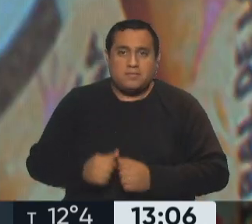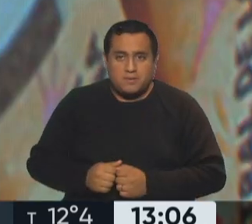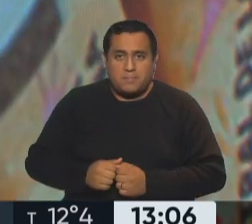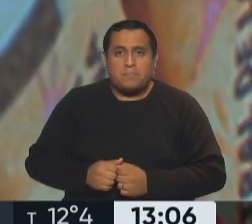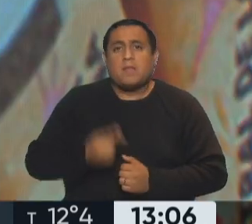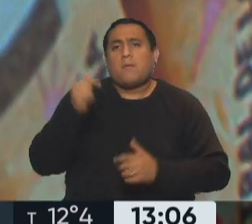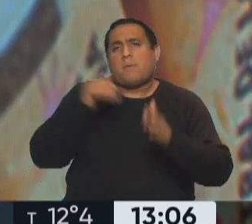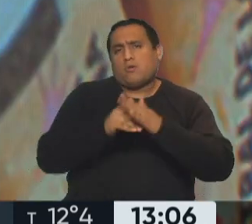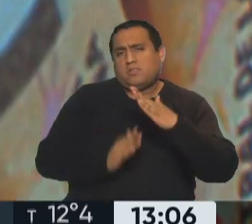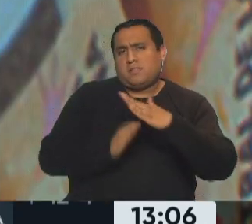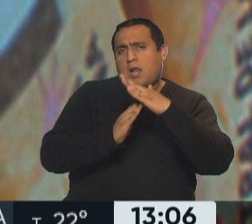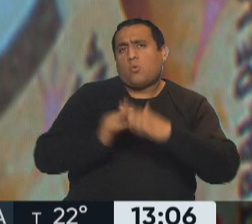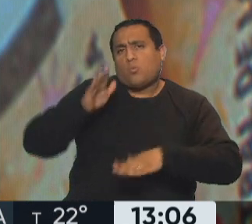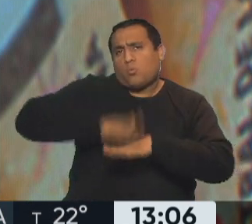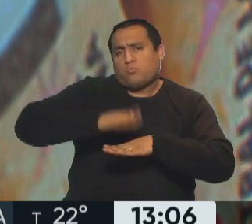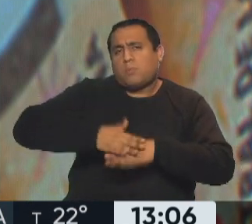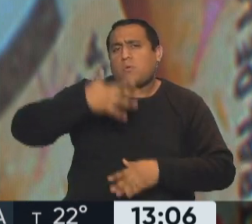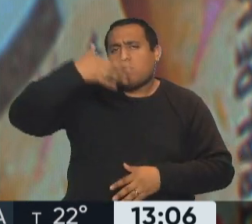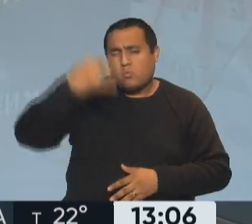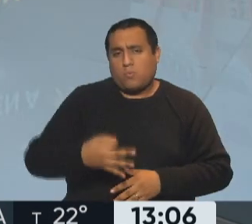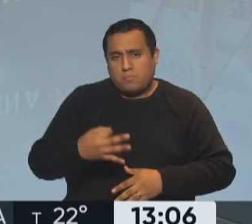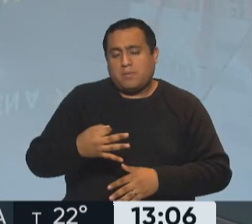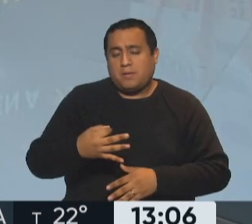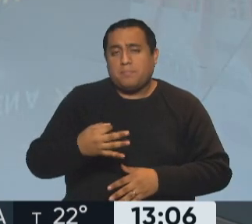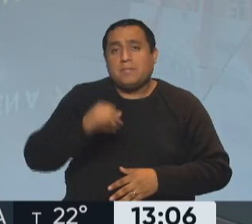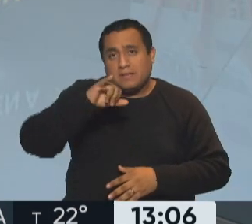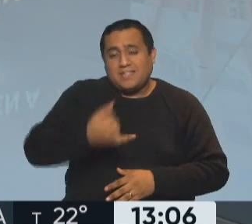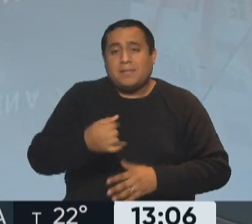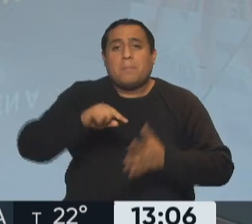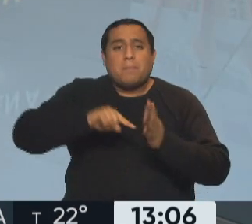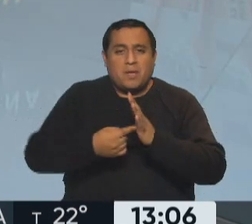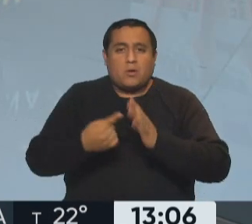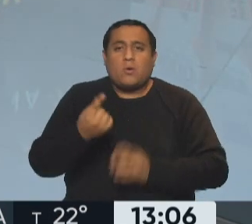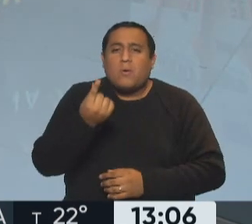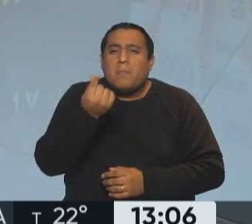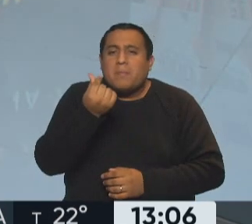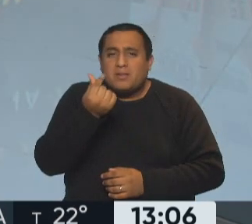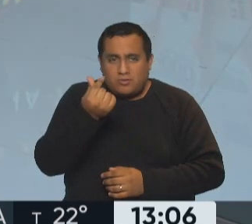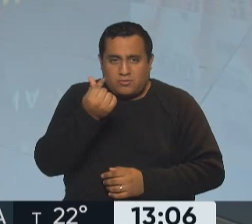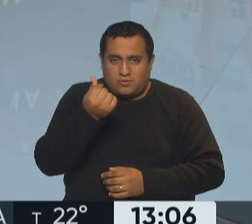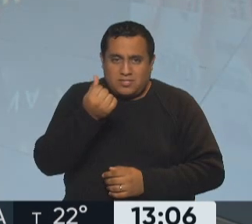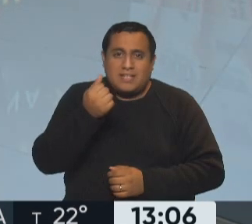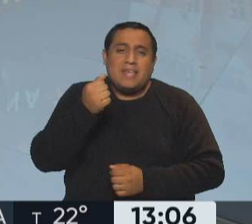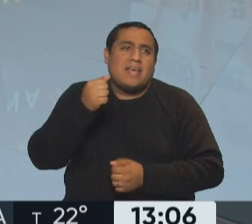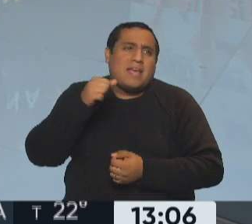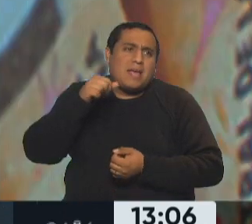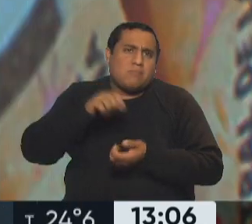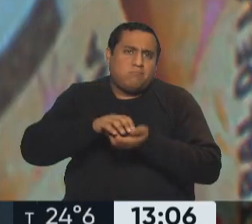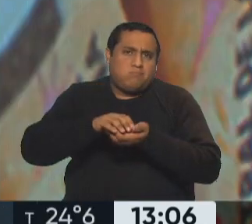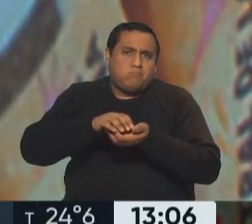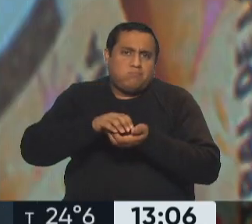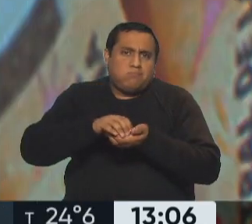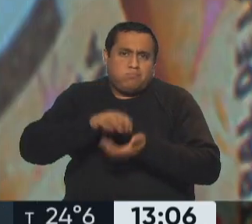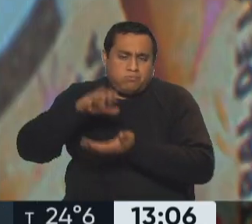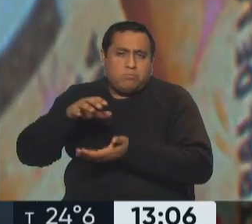Banco Central cumpliendo su tarea desde ya, pero estos pesos que se emiten tienen que poder ser canalizados, yo diría,